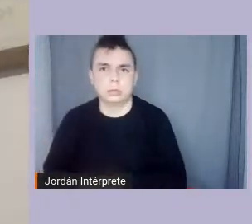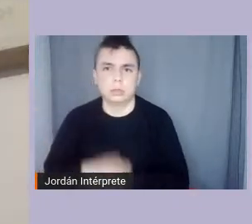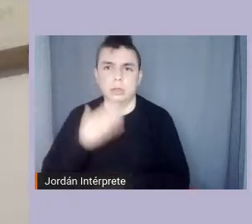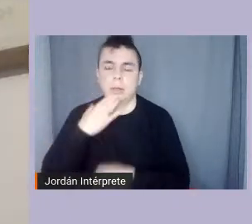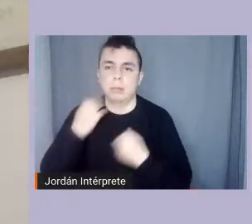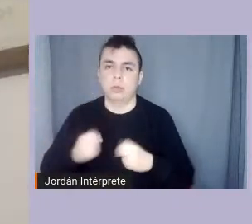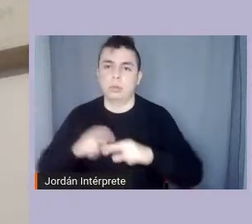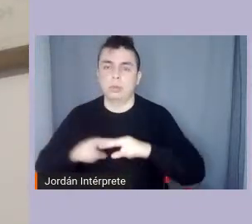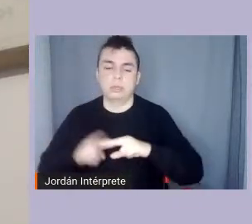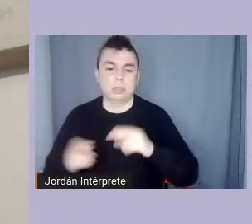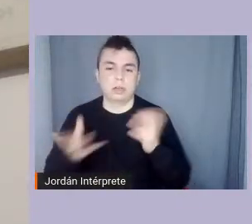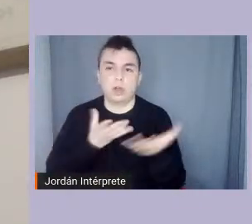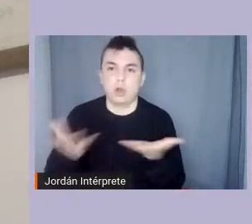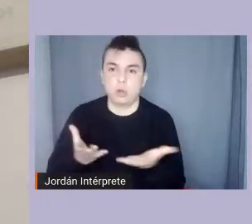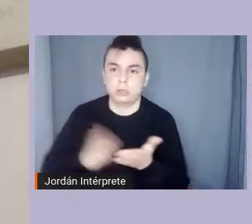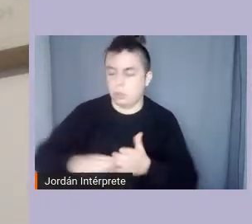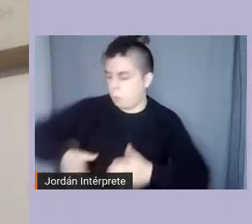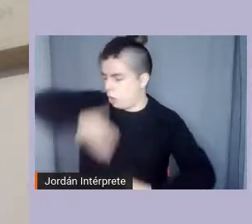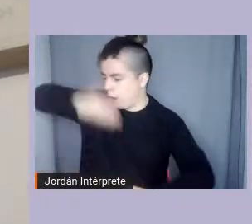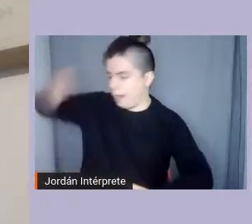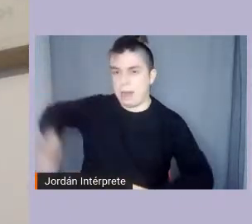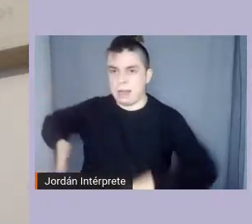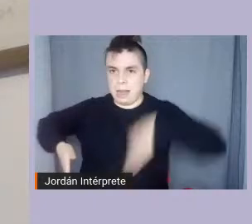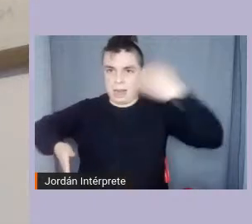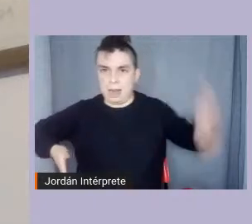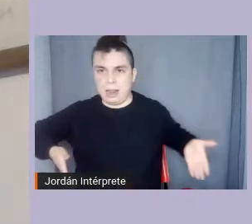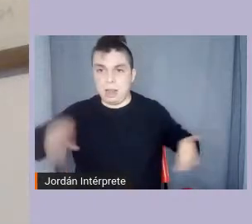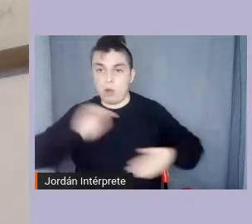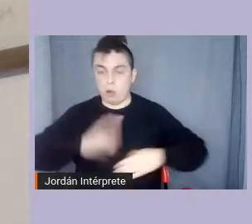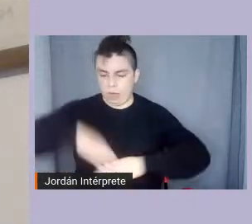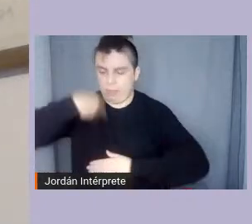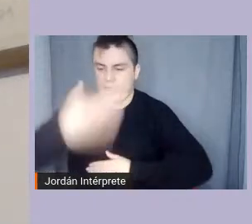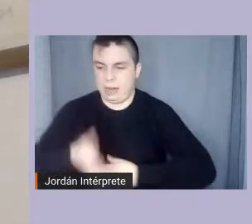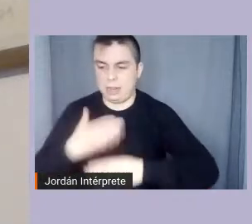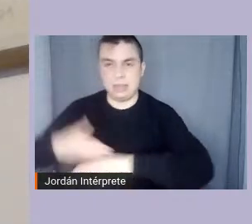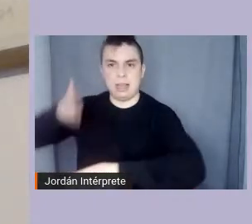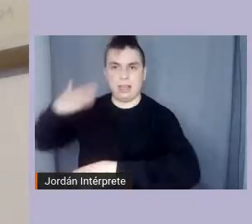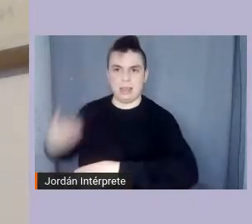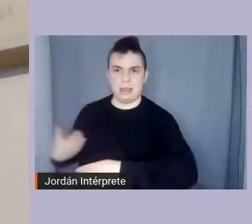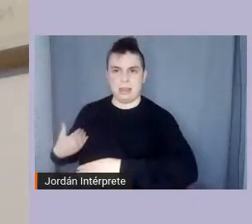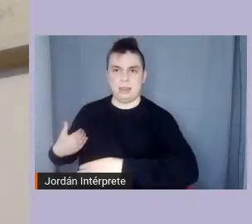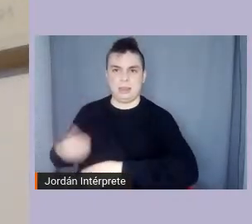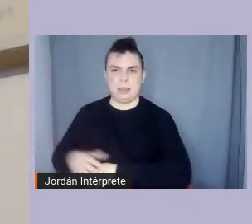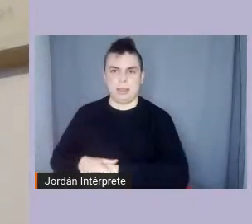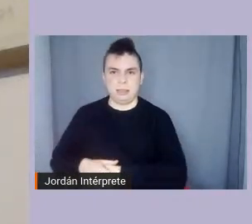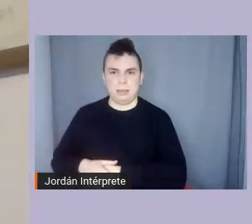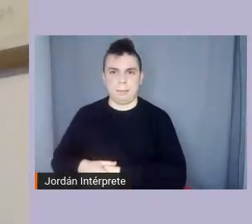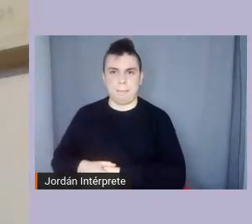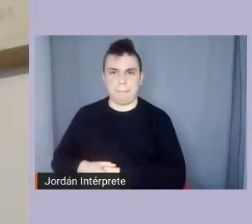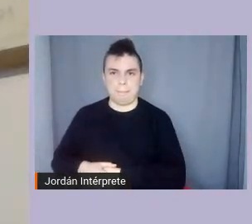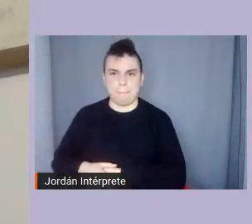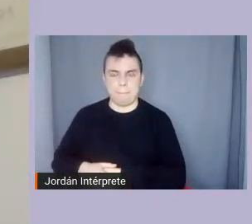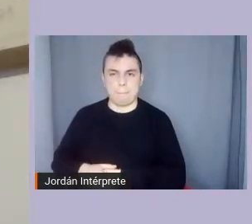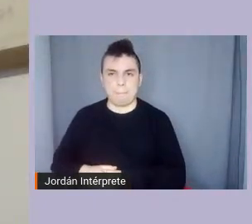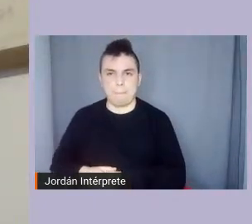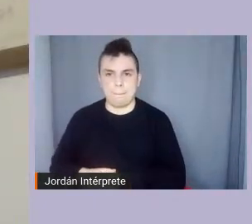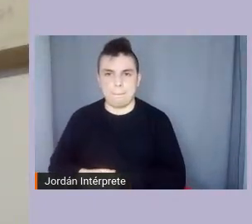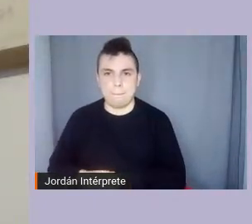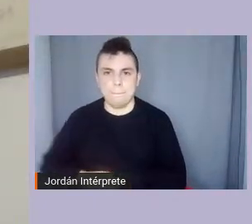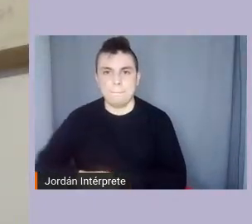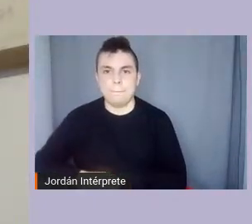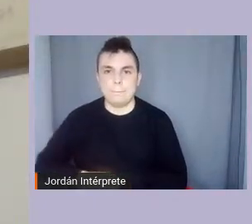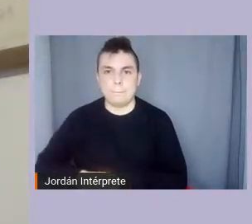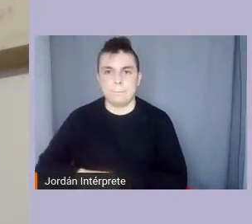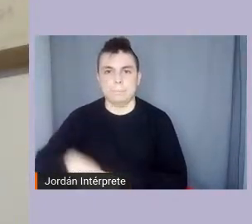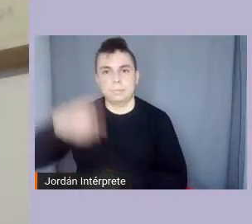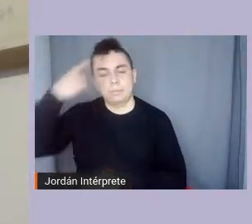trabajar conceptos de lateralidad, conceptos de detrás y adelante, pero con la convicción, digamos, que